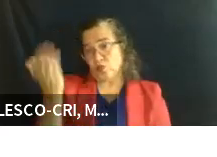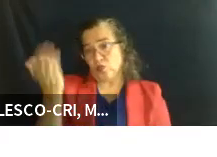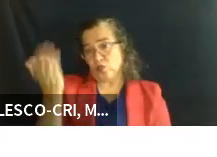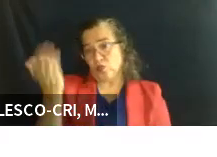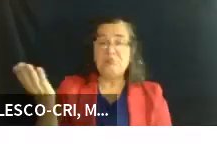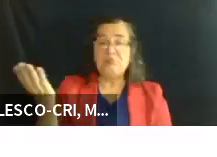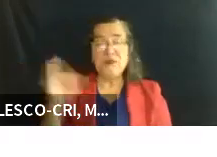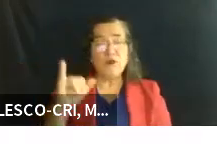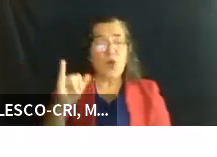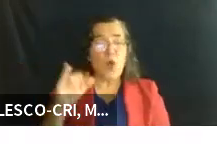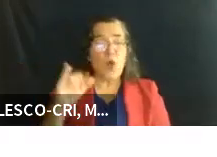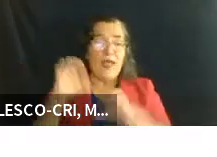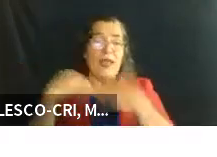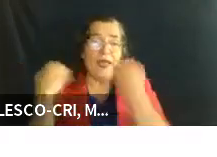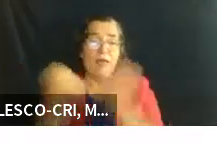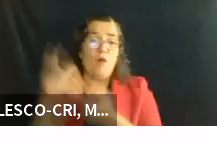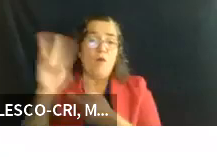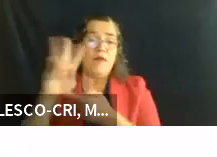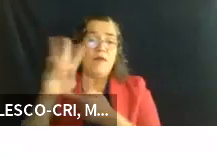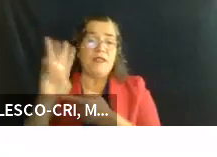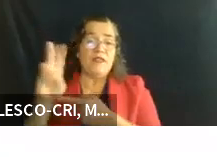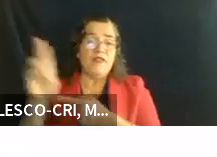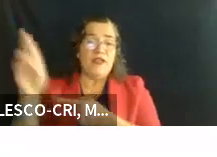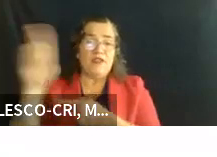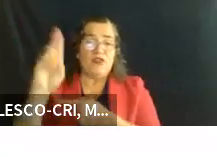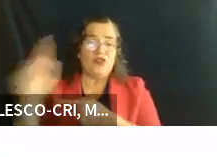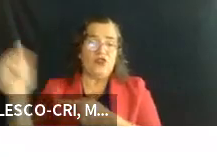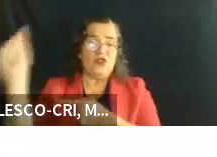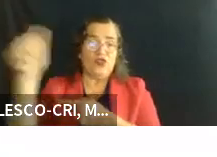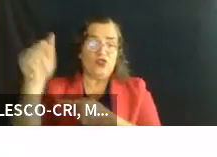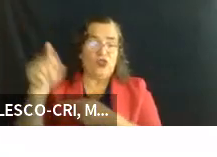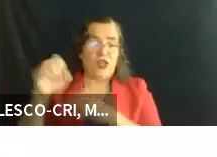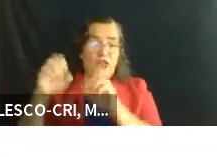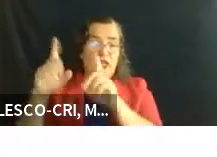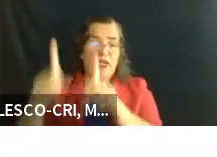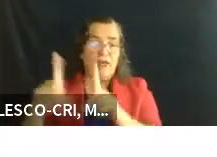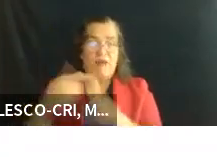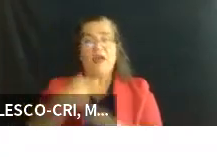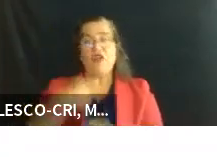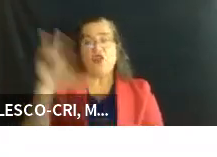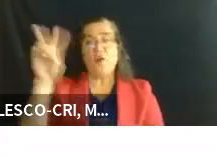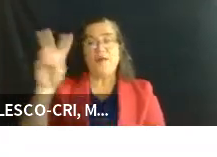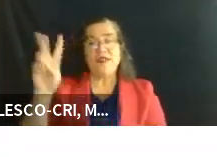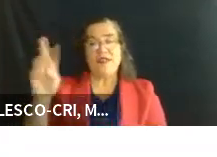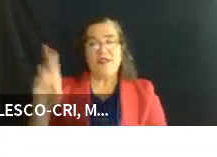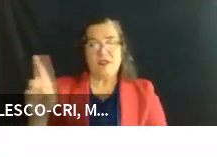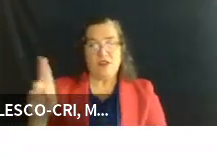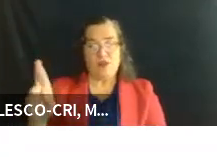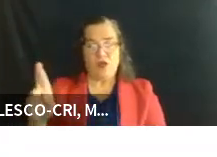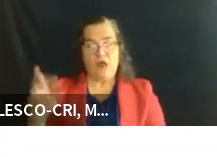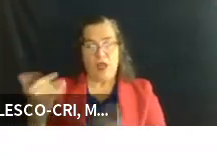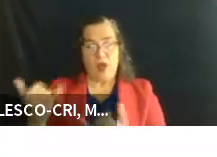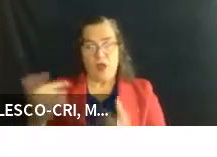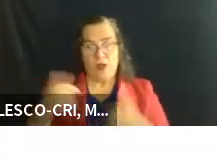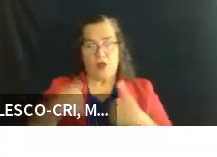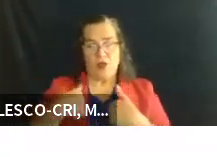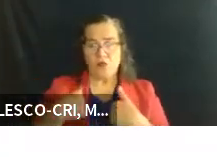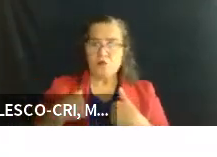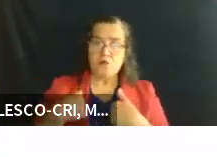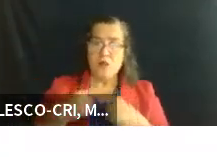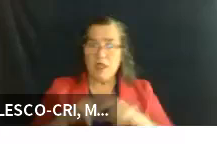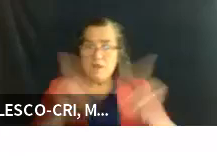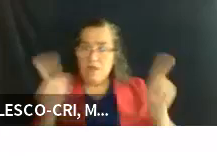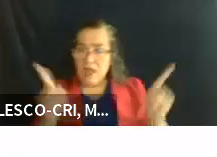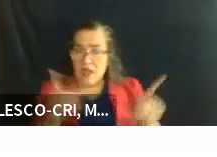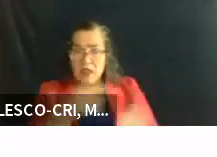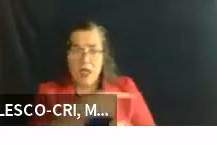Académica en la universidad de la que actualmente soy vicerrectora, y que no es muy diferente tampoco a lo que es